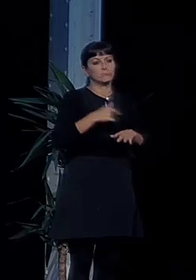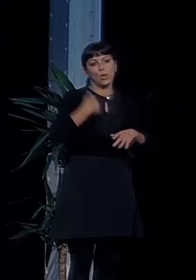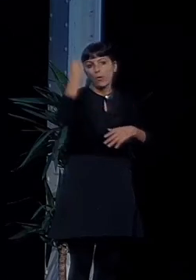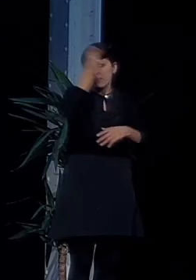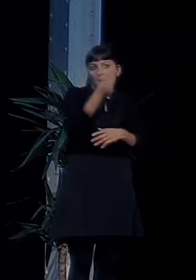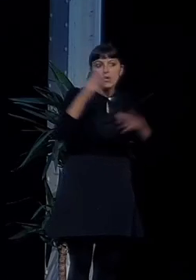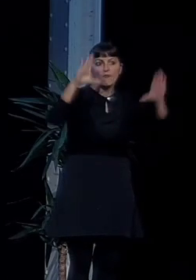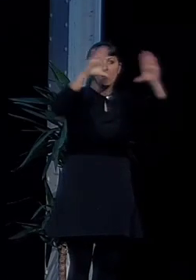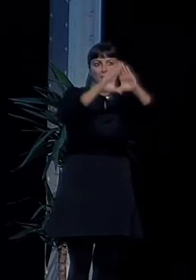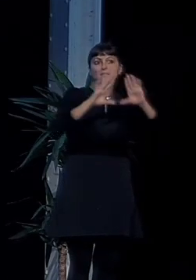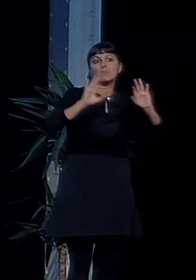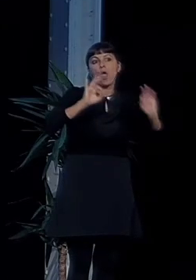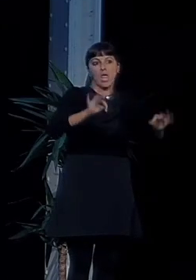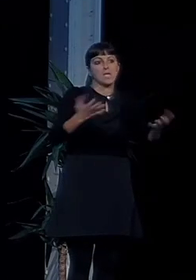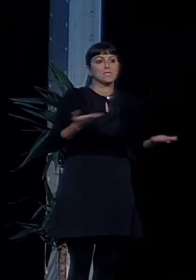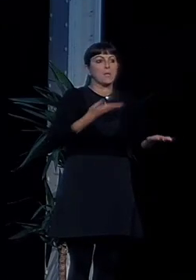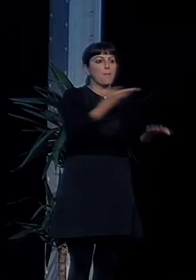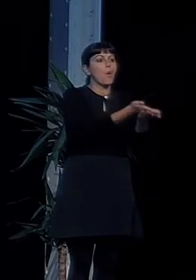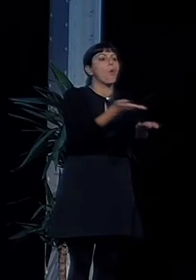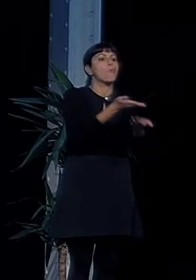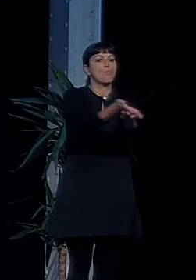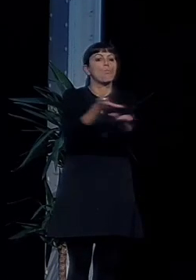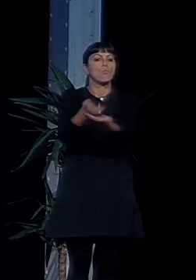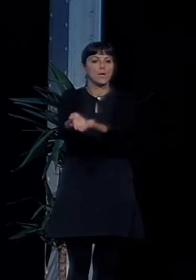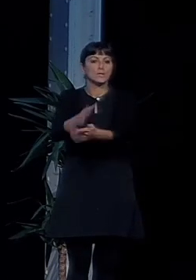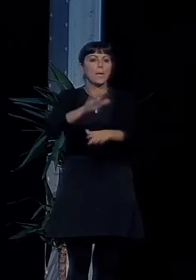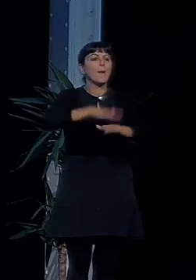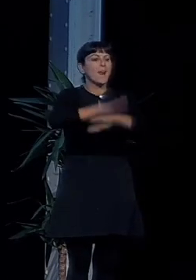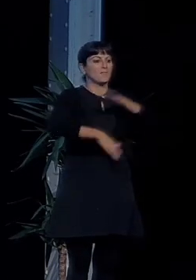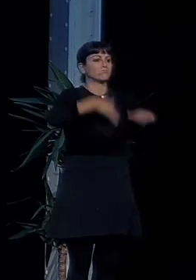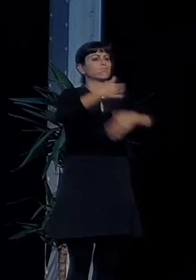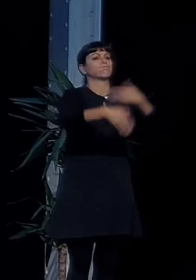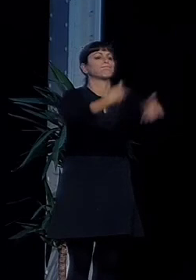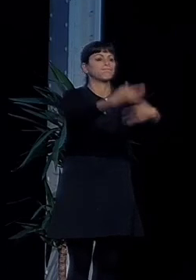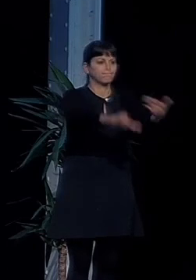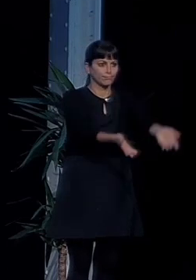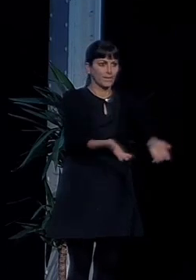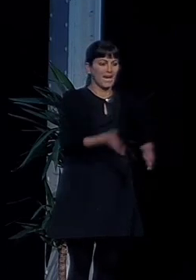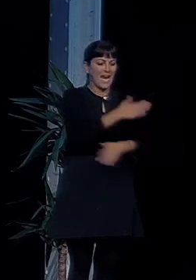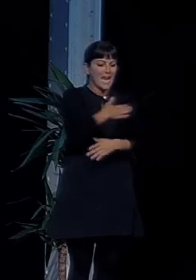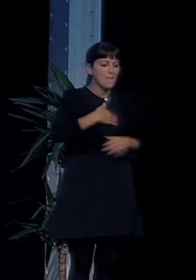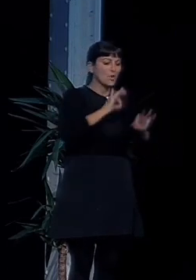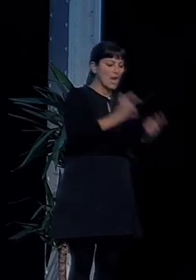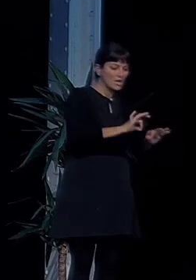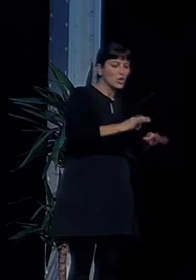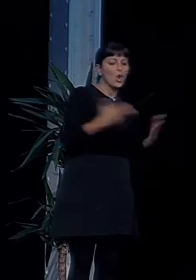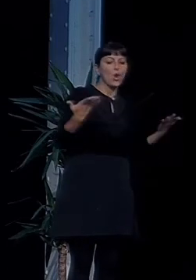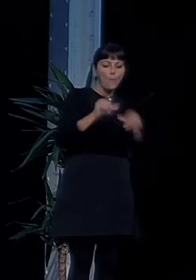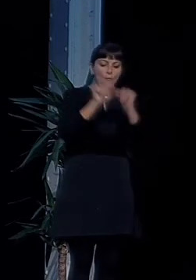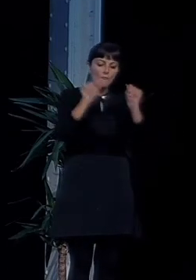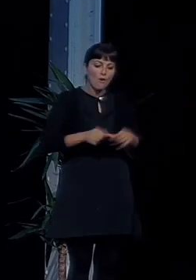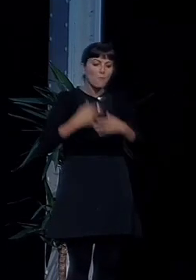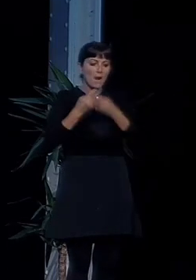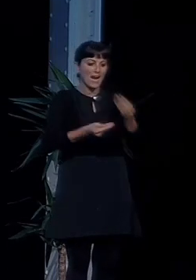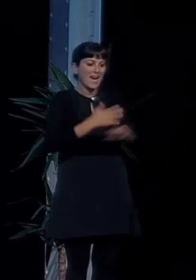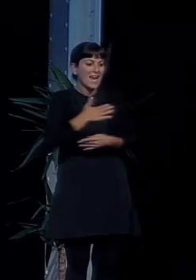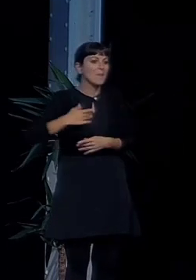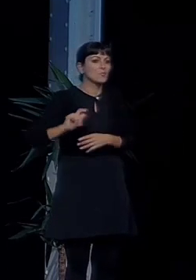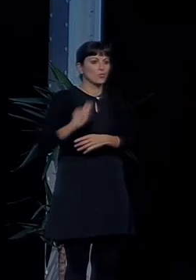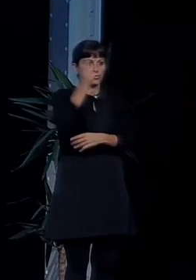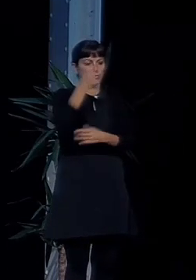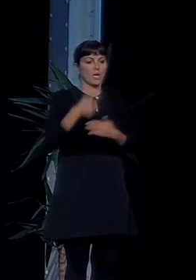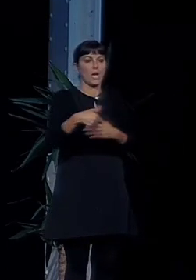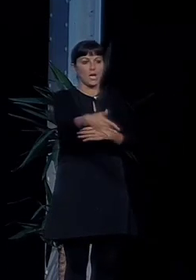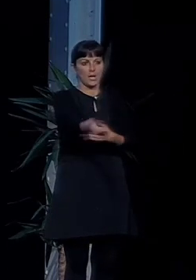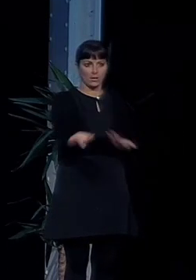el feminismo, hacer propuestas e ir adelante, mirar qué es lo que queremos y cómo lo queremos. Lo que tú estás diciendo de rehacer este, este discurso, ¿no?, de esta